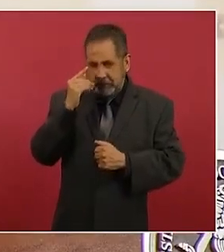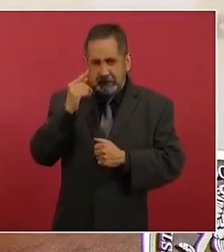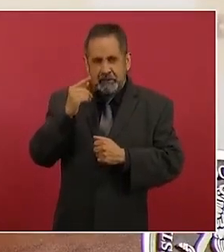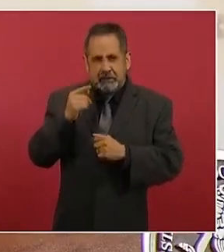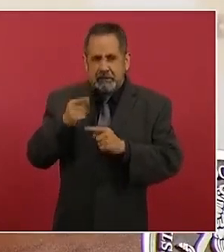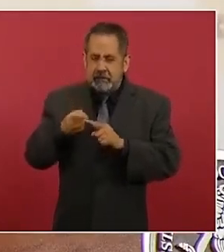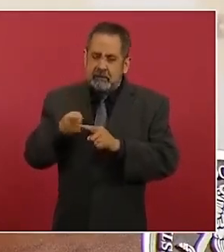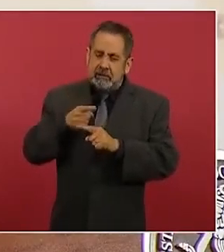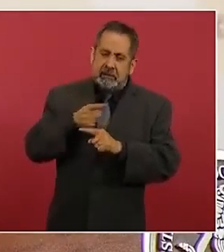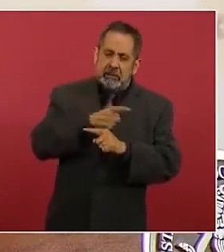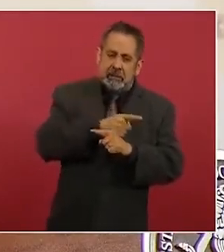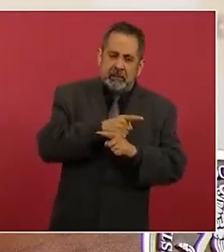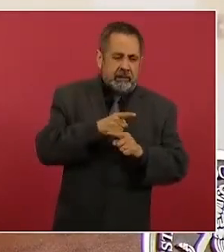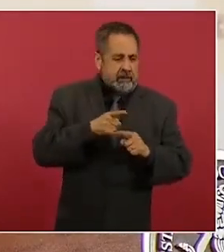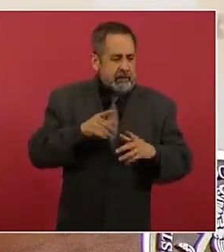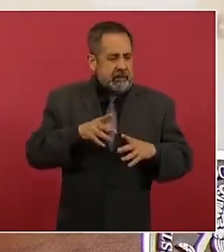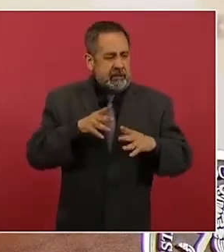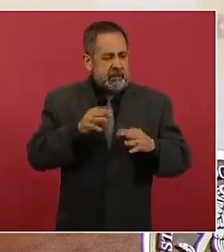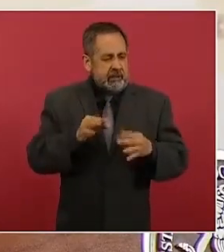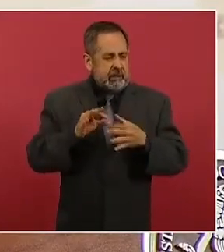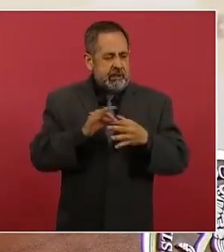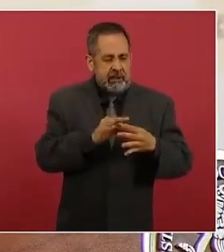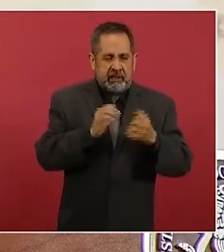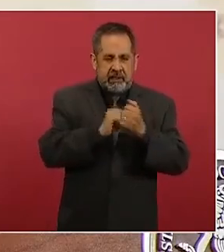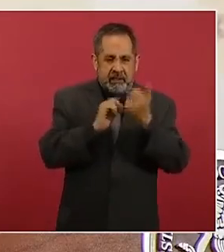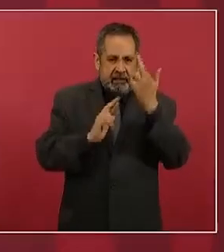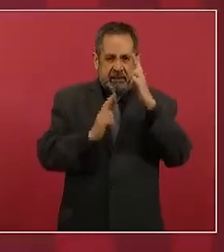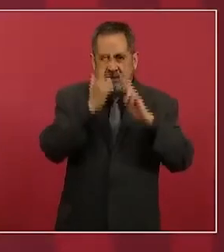su origen revolucionario.